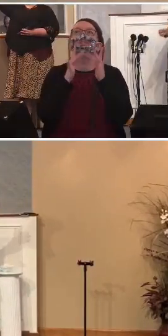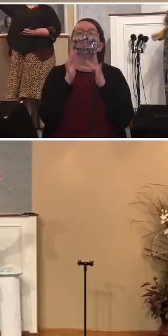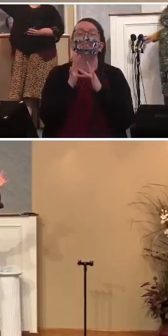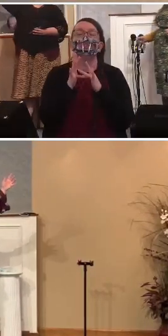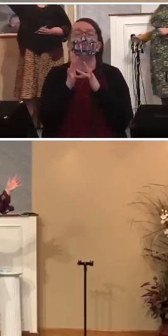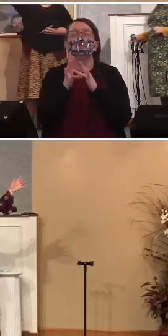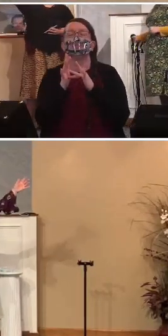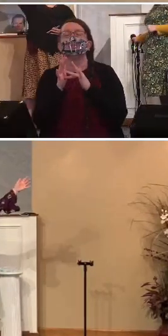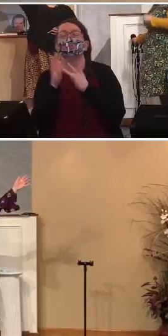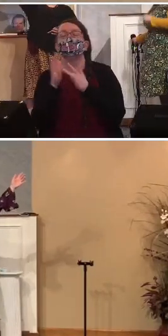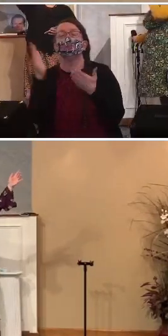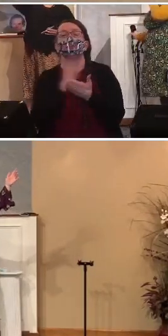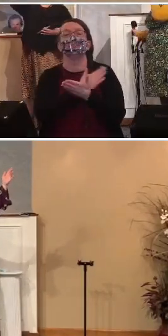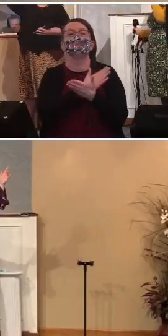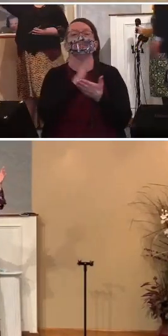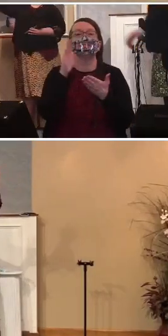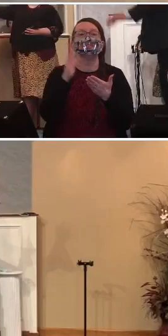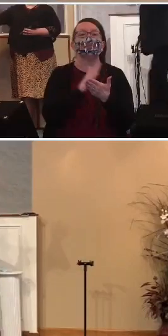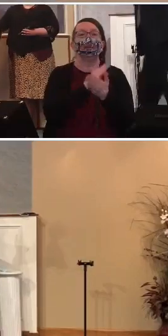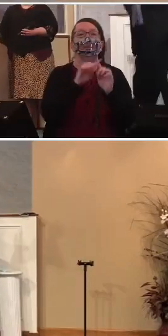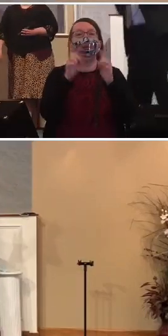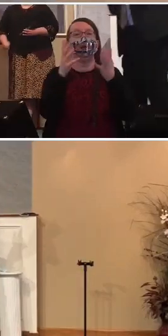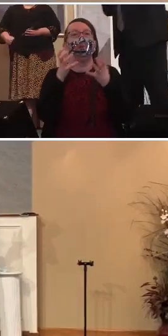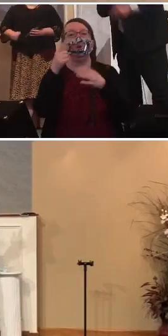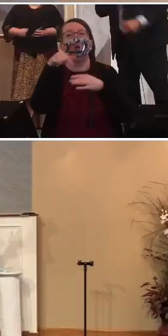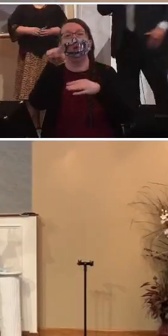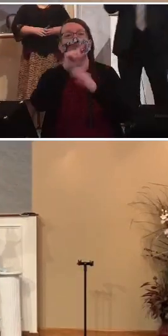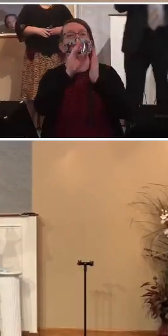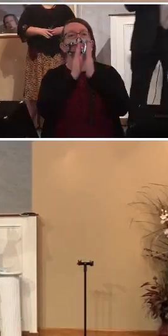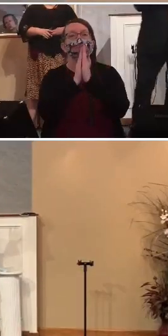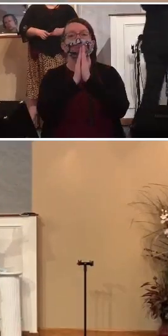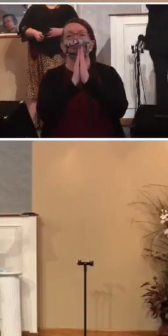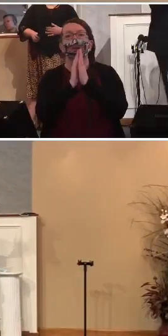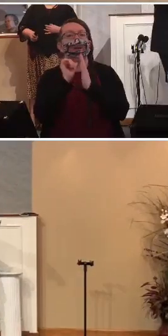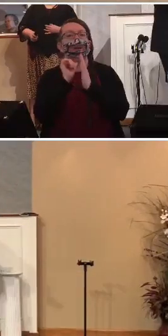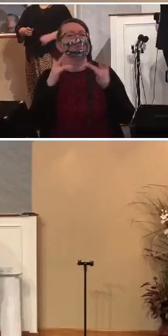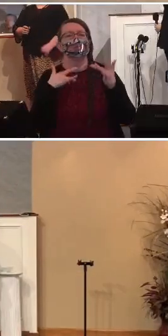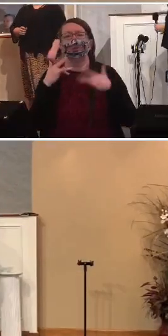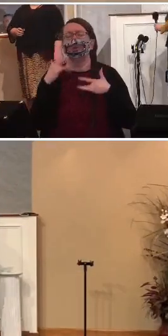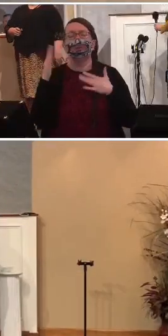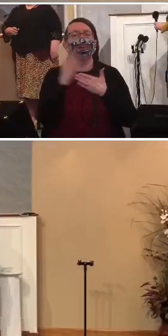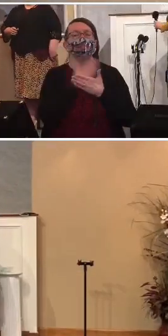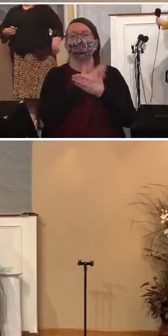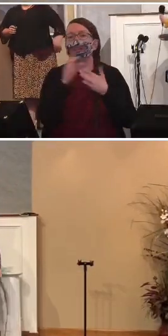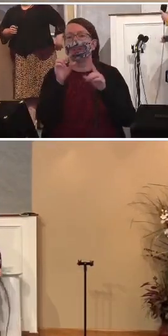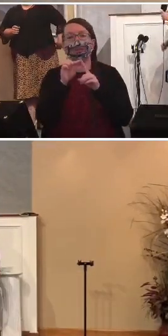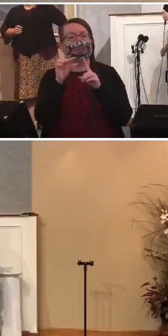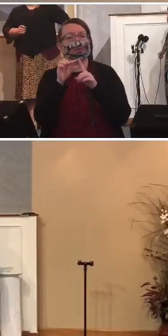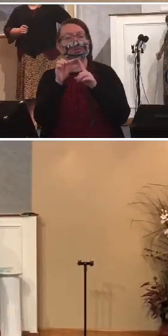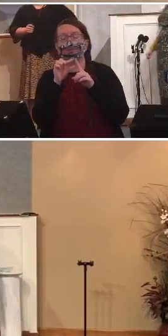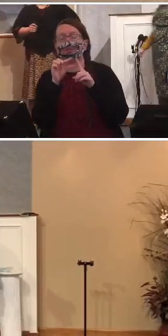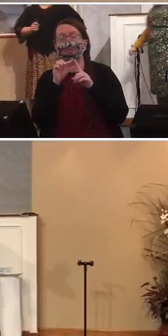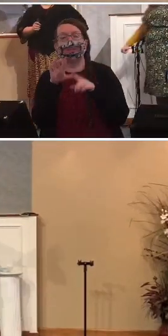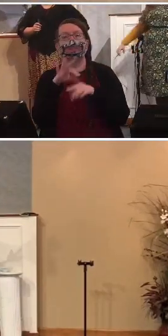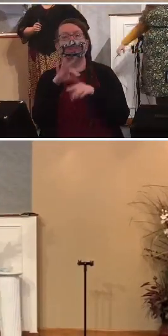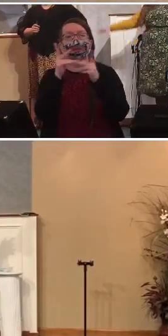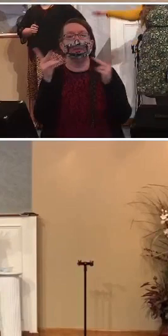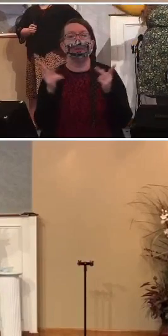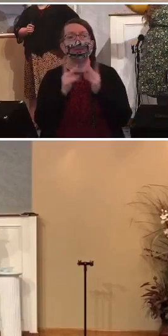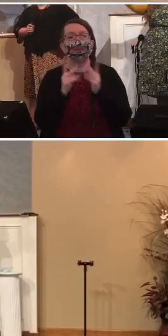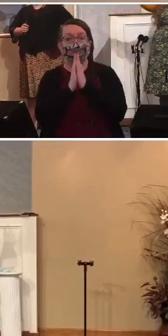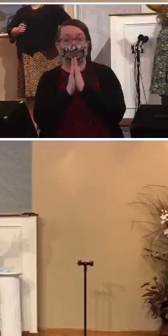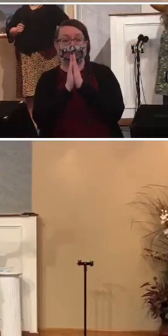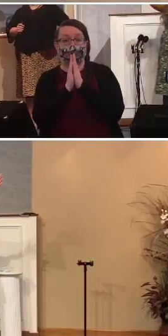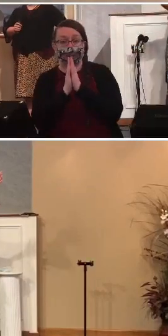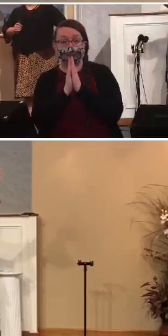Vamos a cantar esta canción, pero yo quiero que tú ores. No te preocupes de cantar las palabras, solo encuentra un lugar donde orar. Ahí